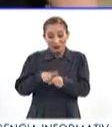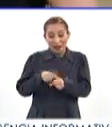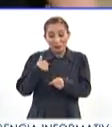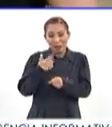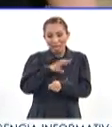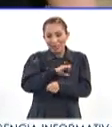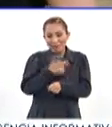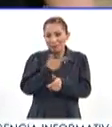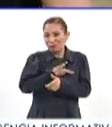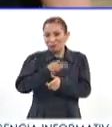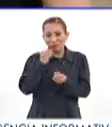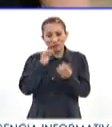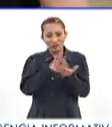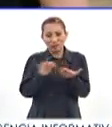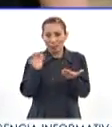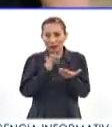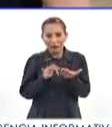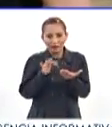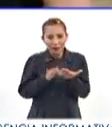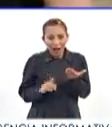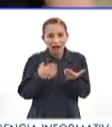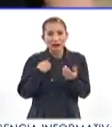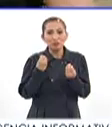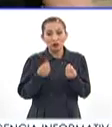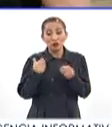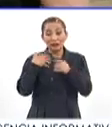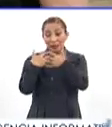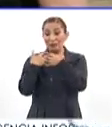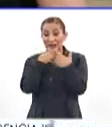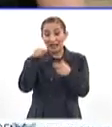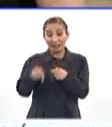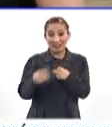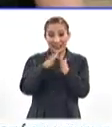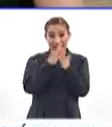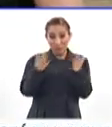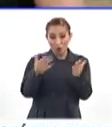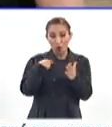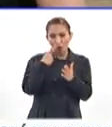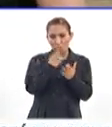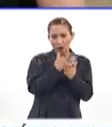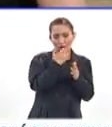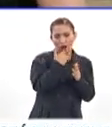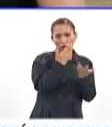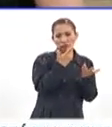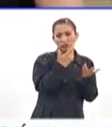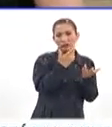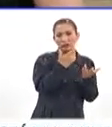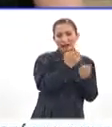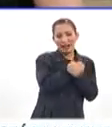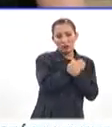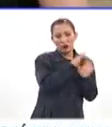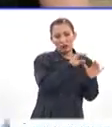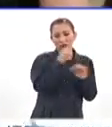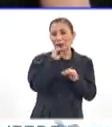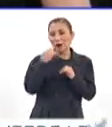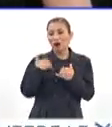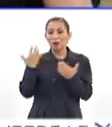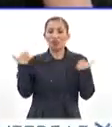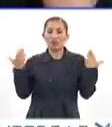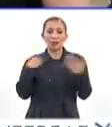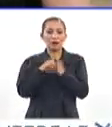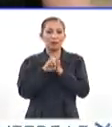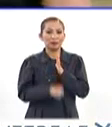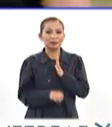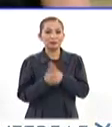soy fan de la lectura, me gusta muchas editoriales que están aquí, no solamente ocasionales, sino también de hobby, como son,